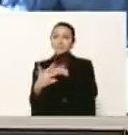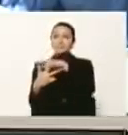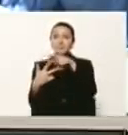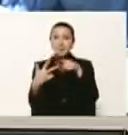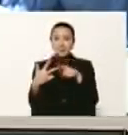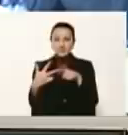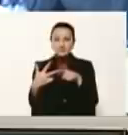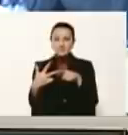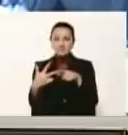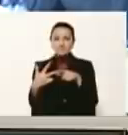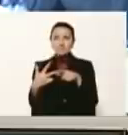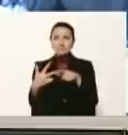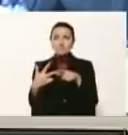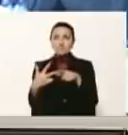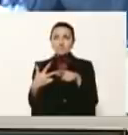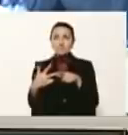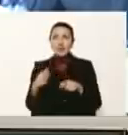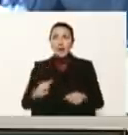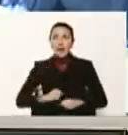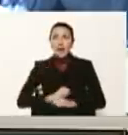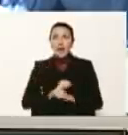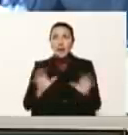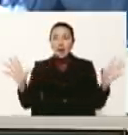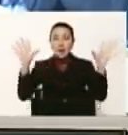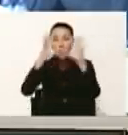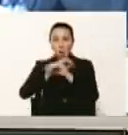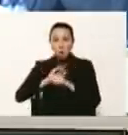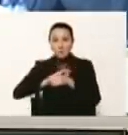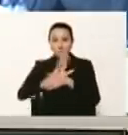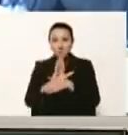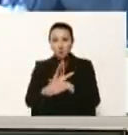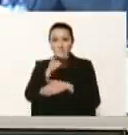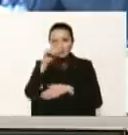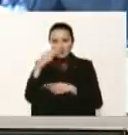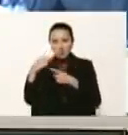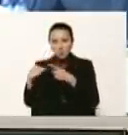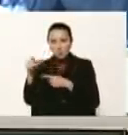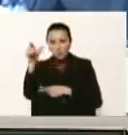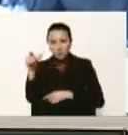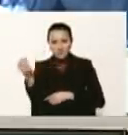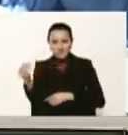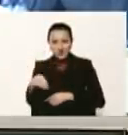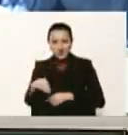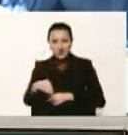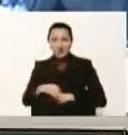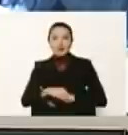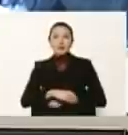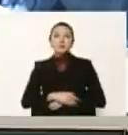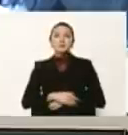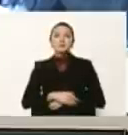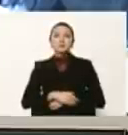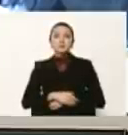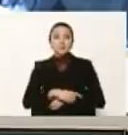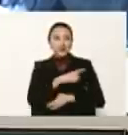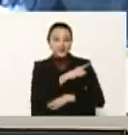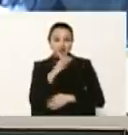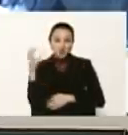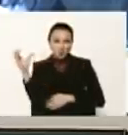tres, porque anoche en la madrugada también capturamos otro de los paramilitares